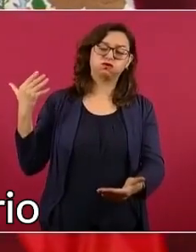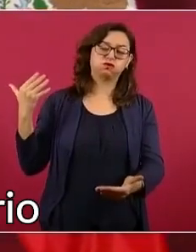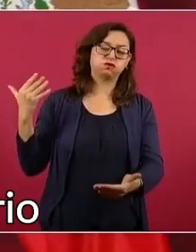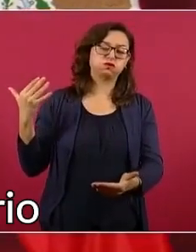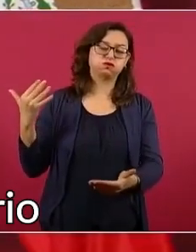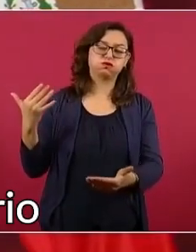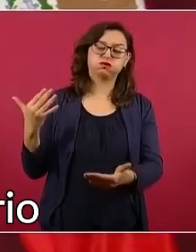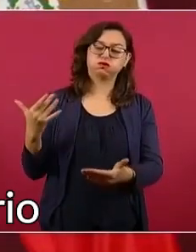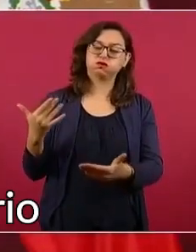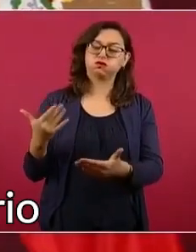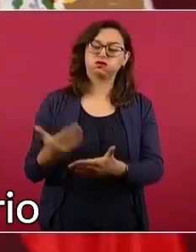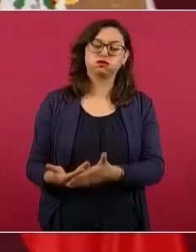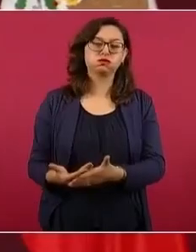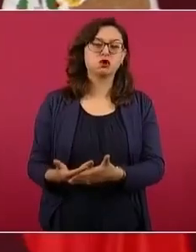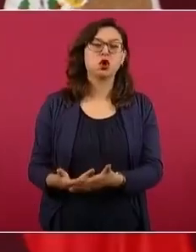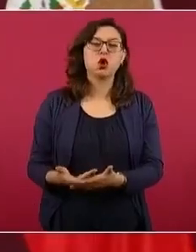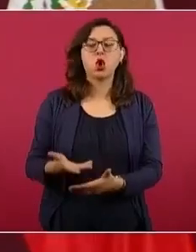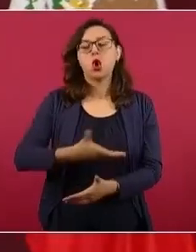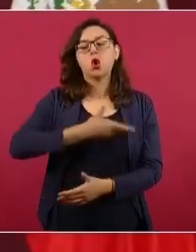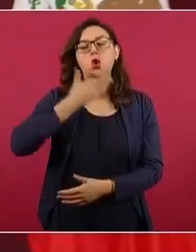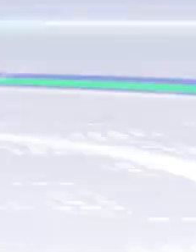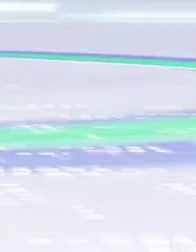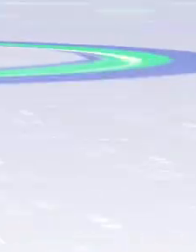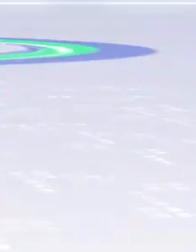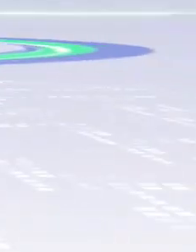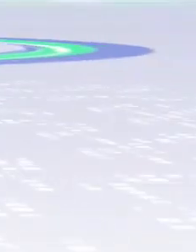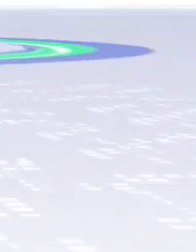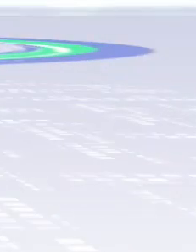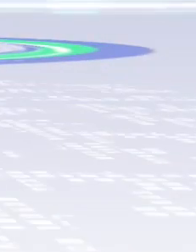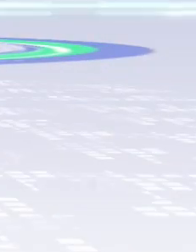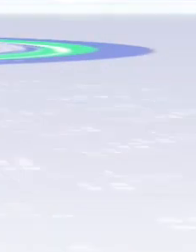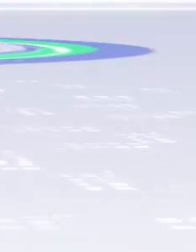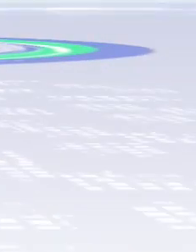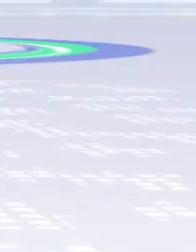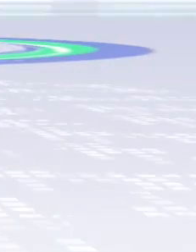según confirmó un alto funcionario estadounidense. Noticieros Teleurbano.